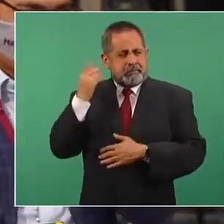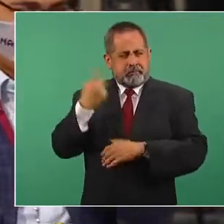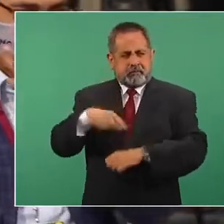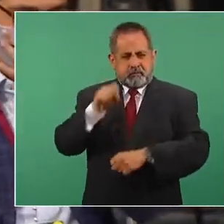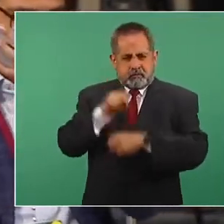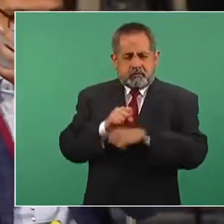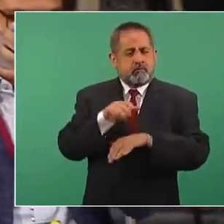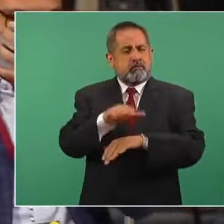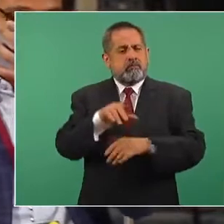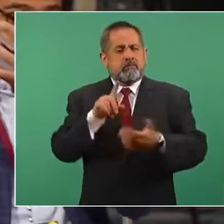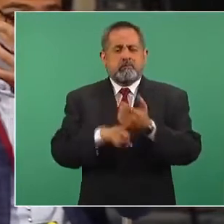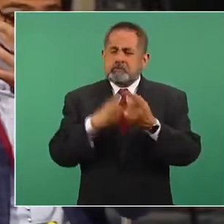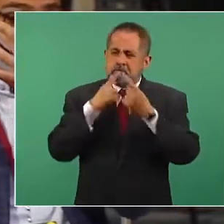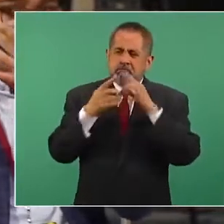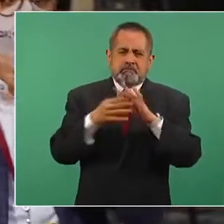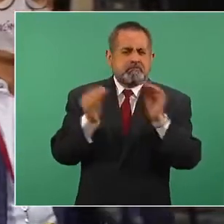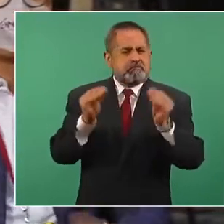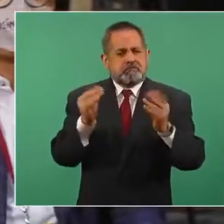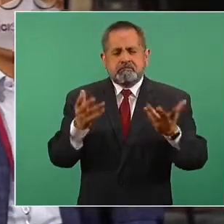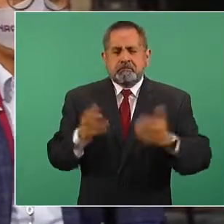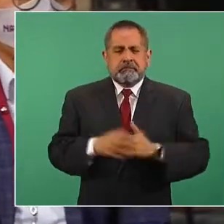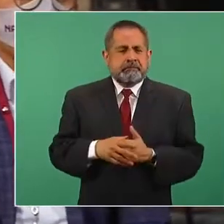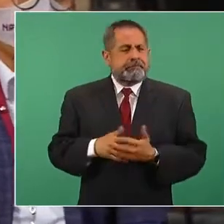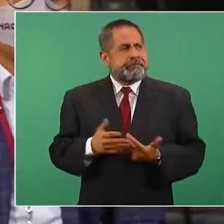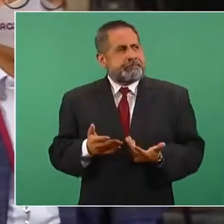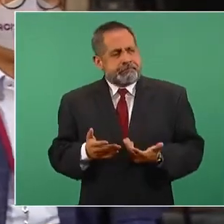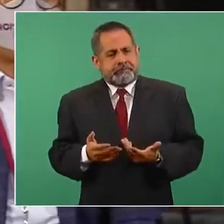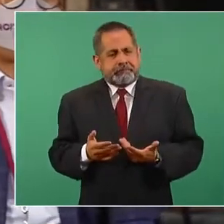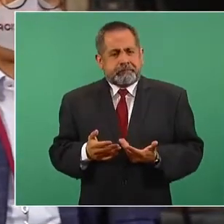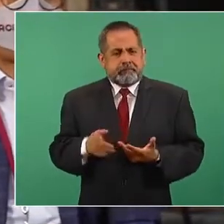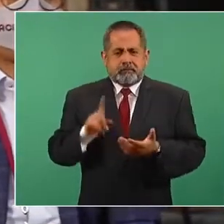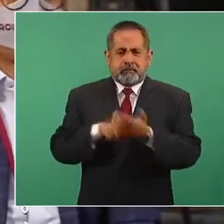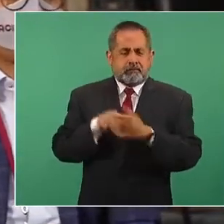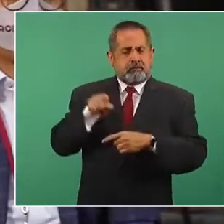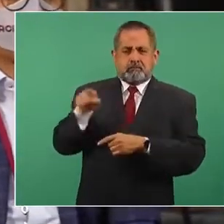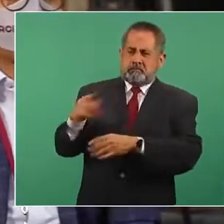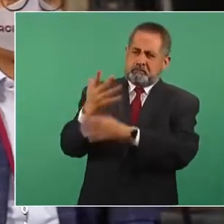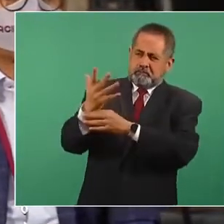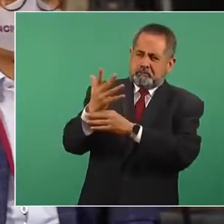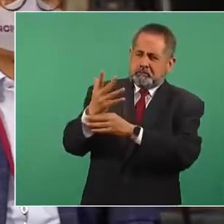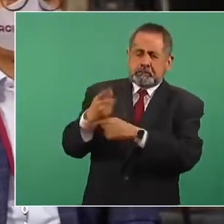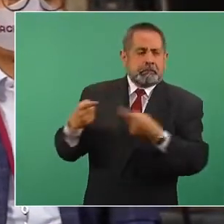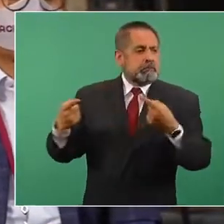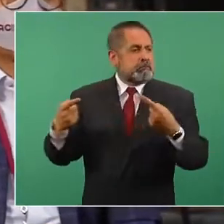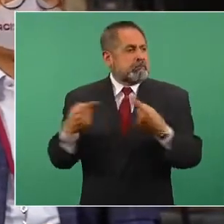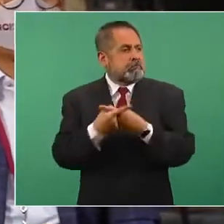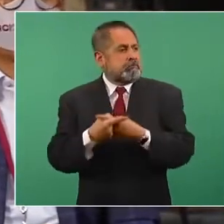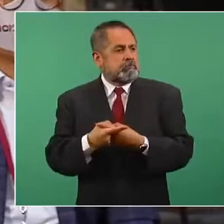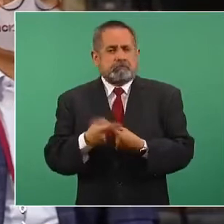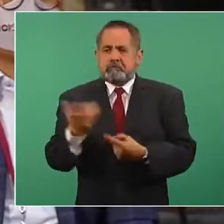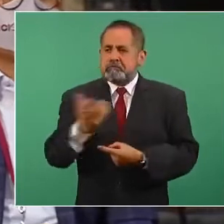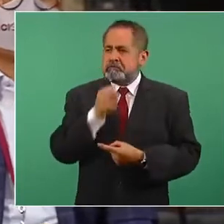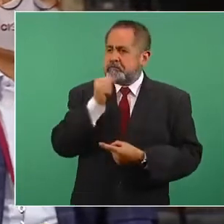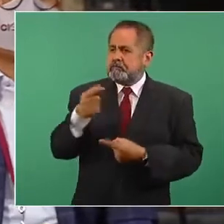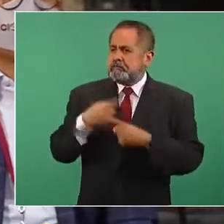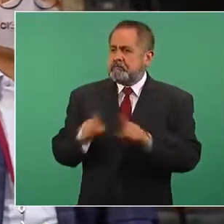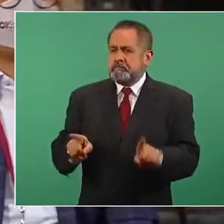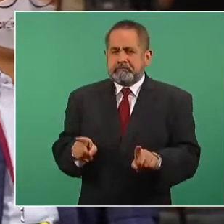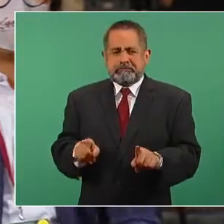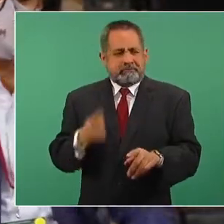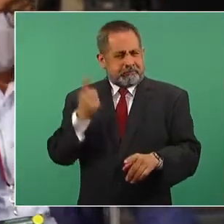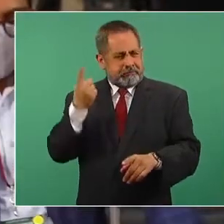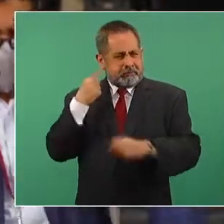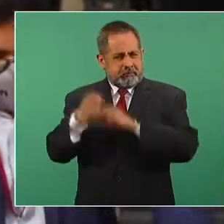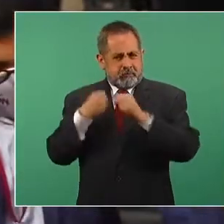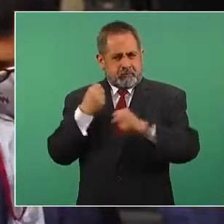que ver con el asunto de principalmente la congruencia en el actuar y lo que se ha venido manejando durante más de un